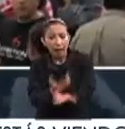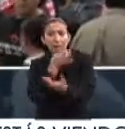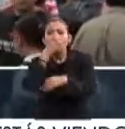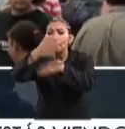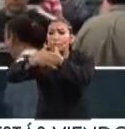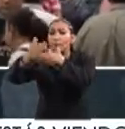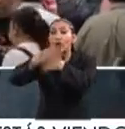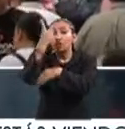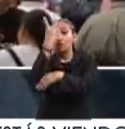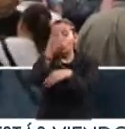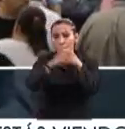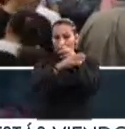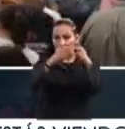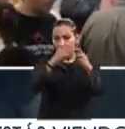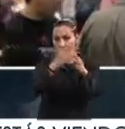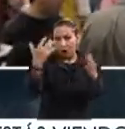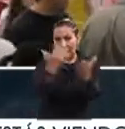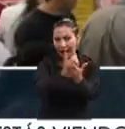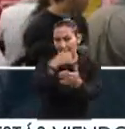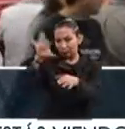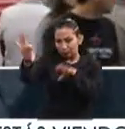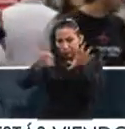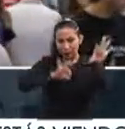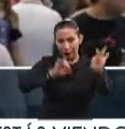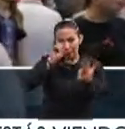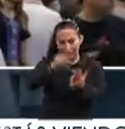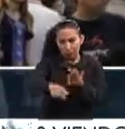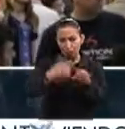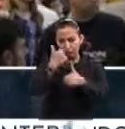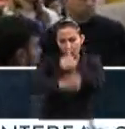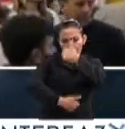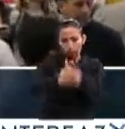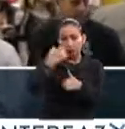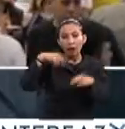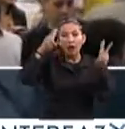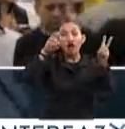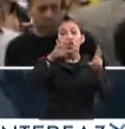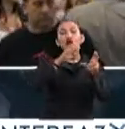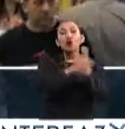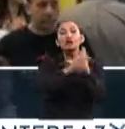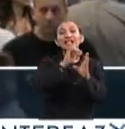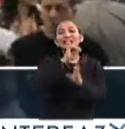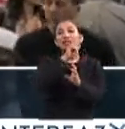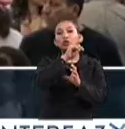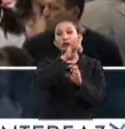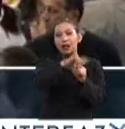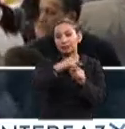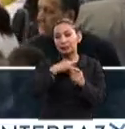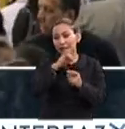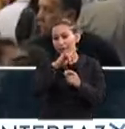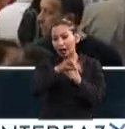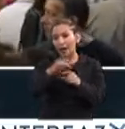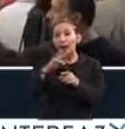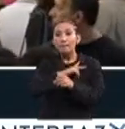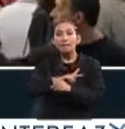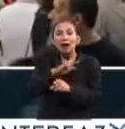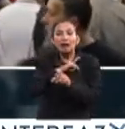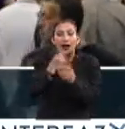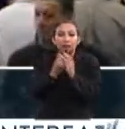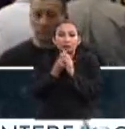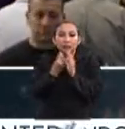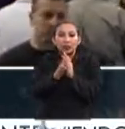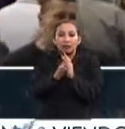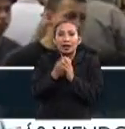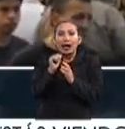a llevar 2 materiales que fueron los ganadores de esta edición. Se llama Cosas Inútiles de Iván Palacios y La Patria Íntima de